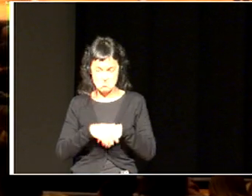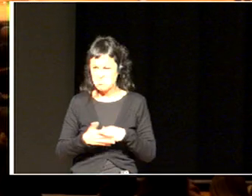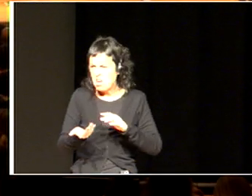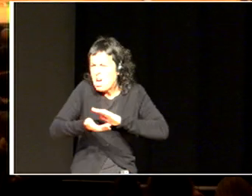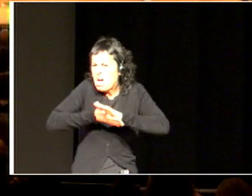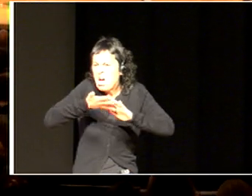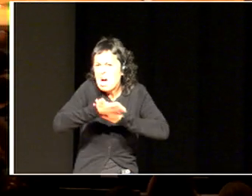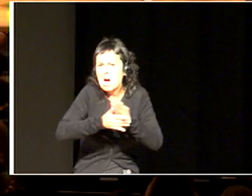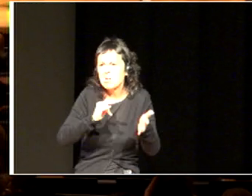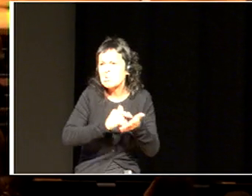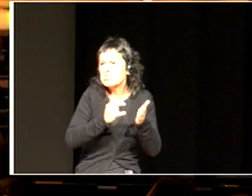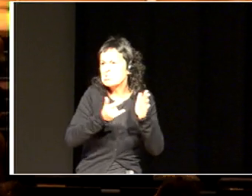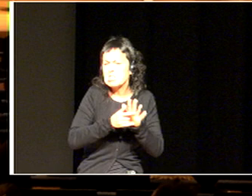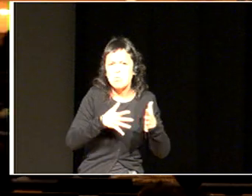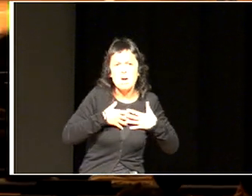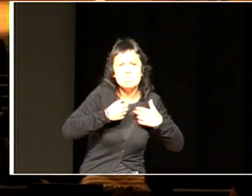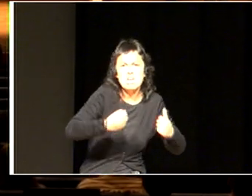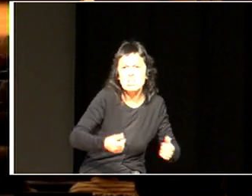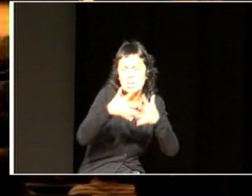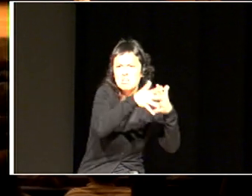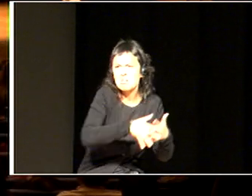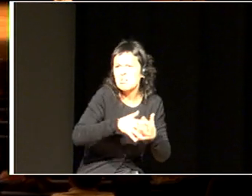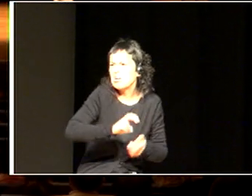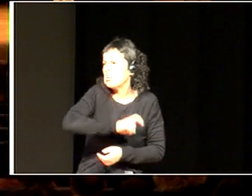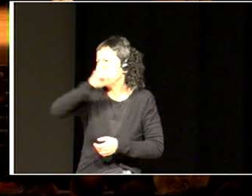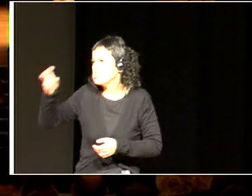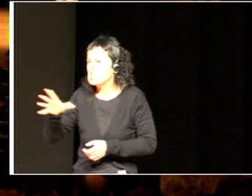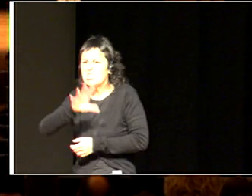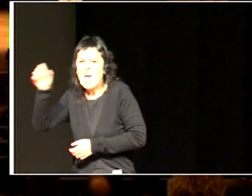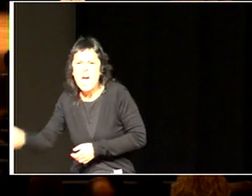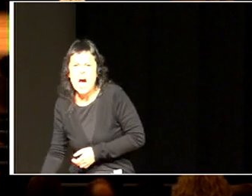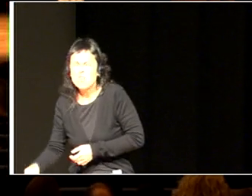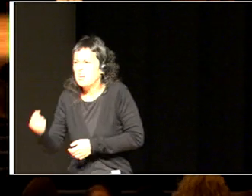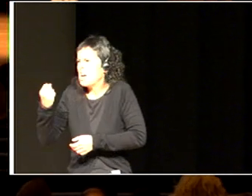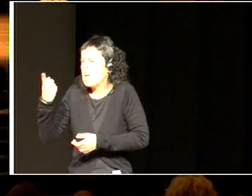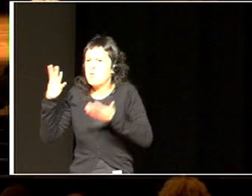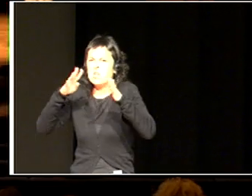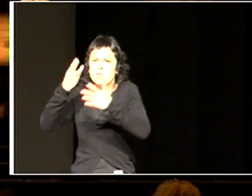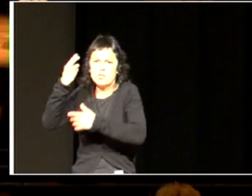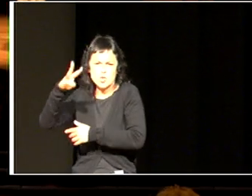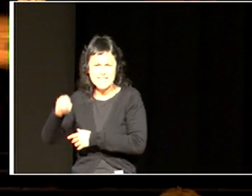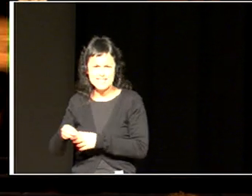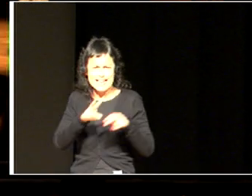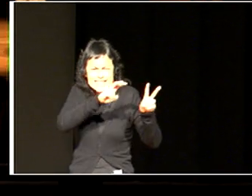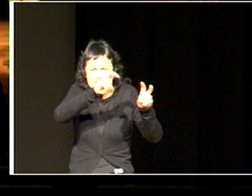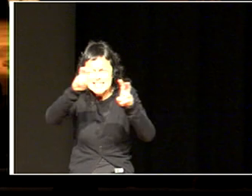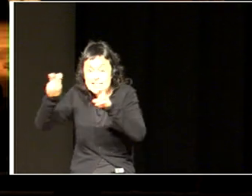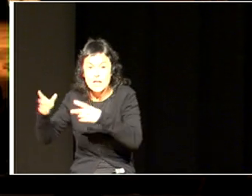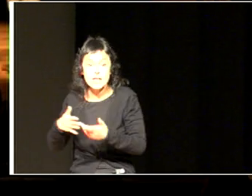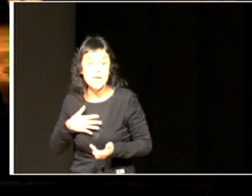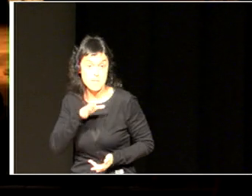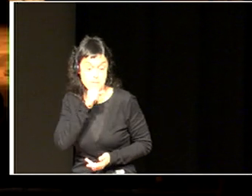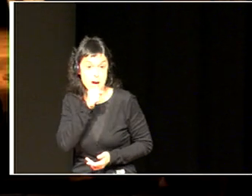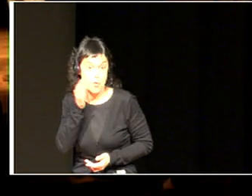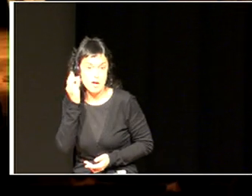sistema sanitario de obama que al día siguiente de las cloacas de uganda en el año 1930 que mi abuela decía cuántos saben e